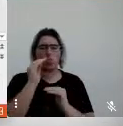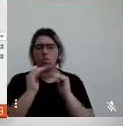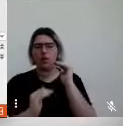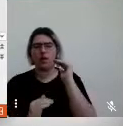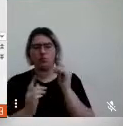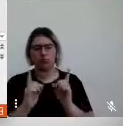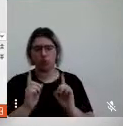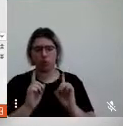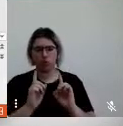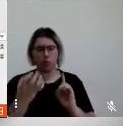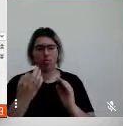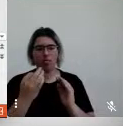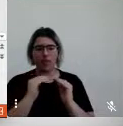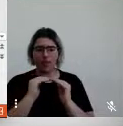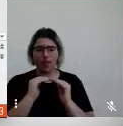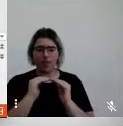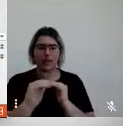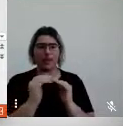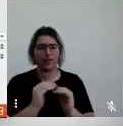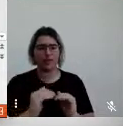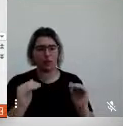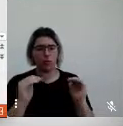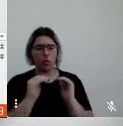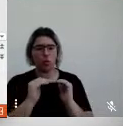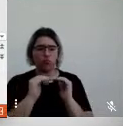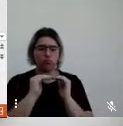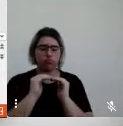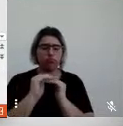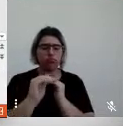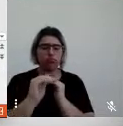tener siempre, pues eso, un perfil lipídico a nivel